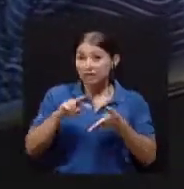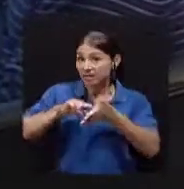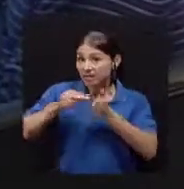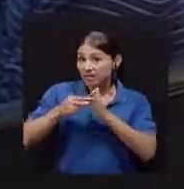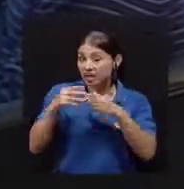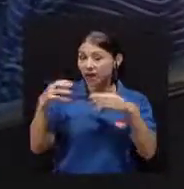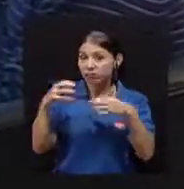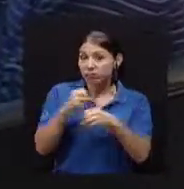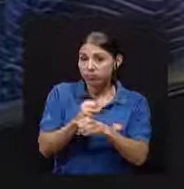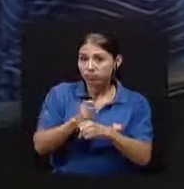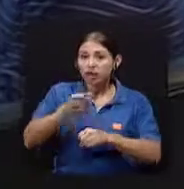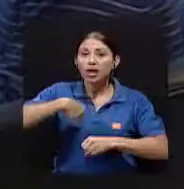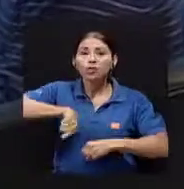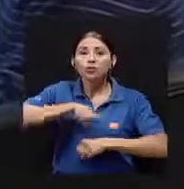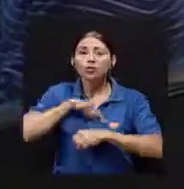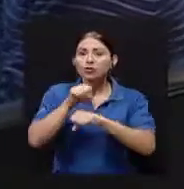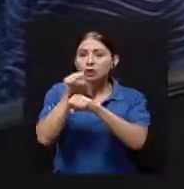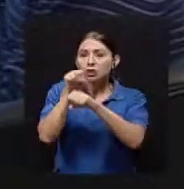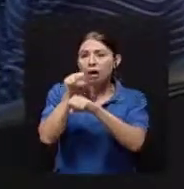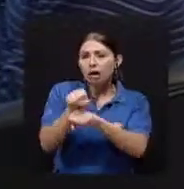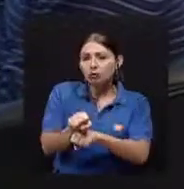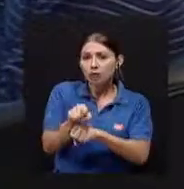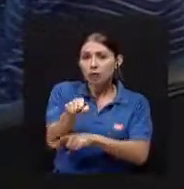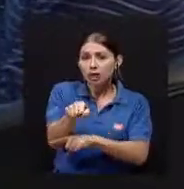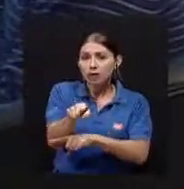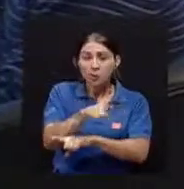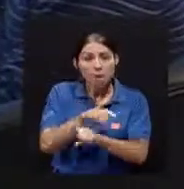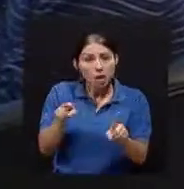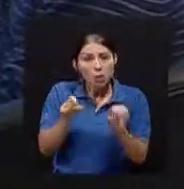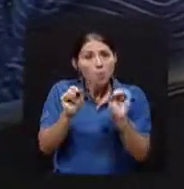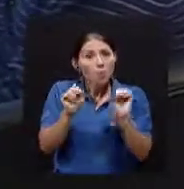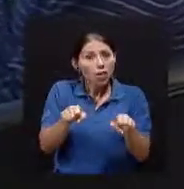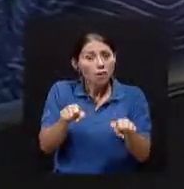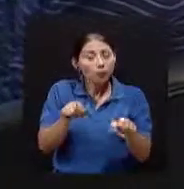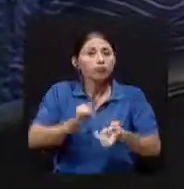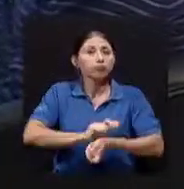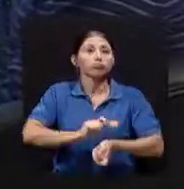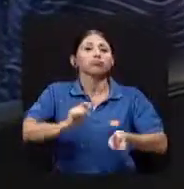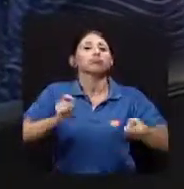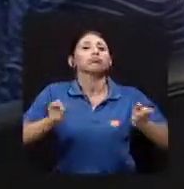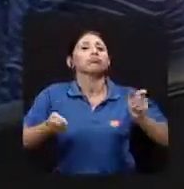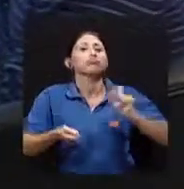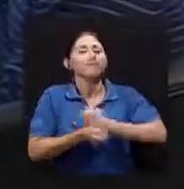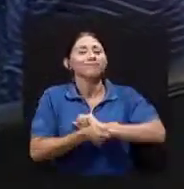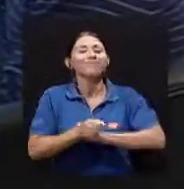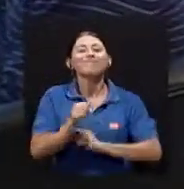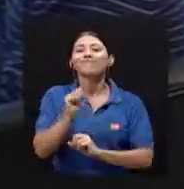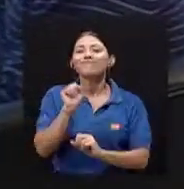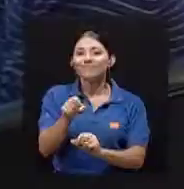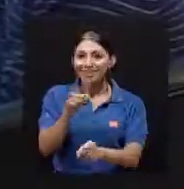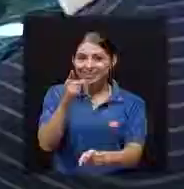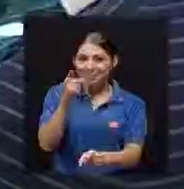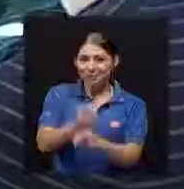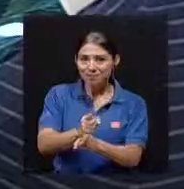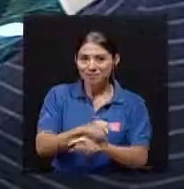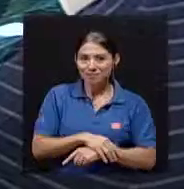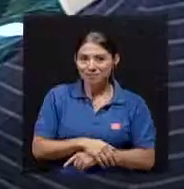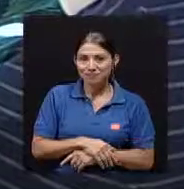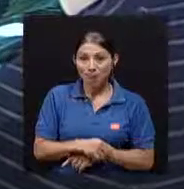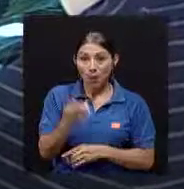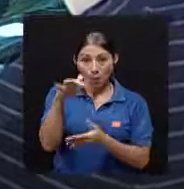podría decirse que nos acostumbramos a esas cosas, pero igualmente podemos desacostumbrarnos. Exactamente, uno va, por